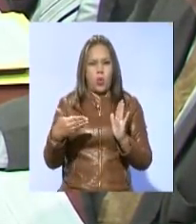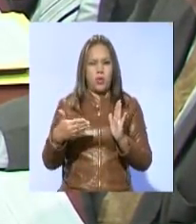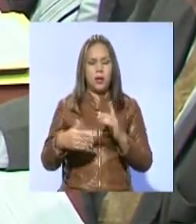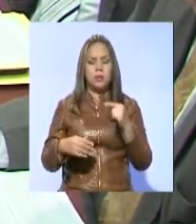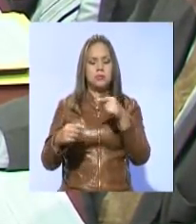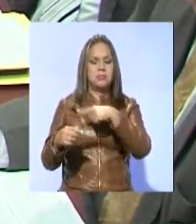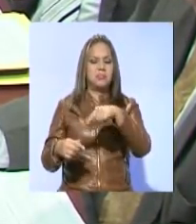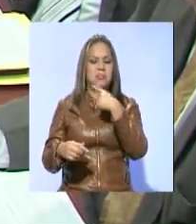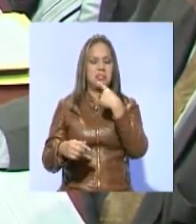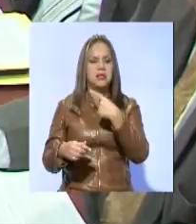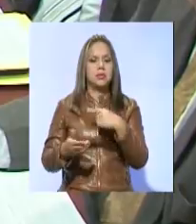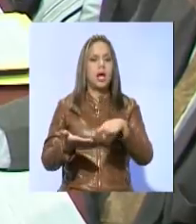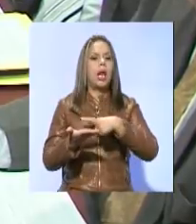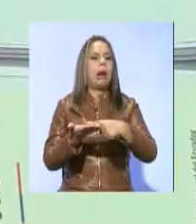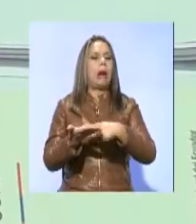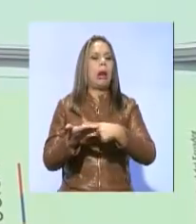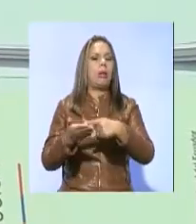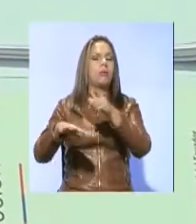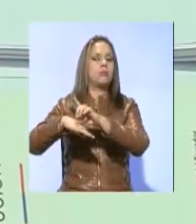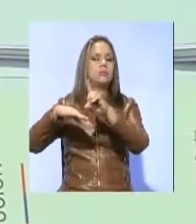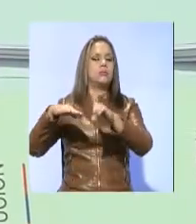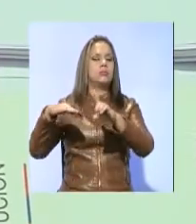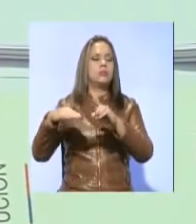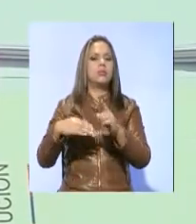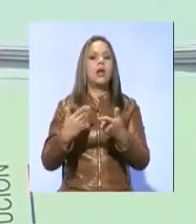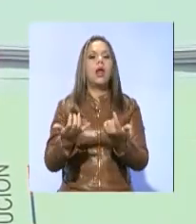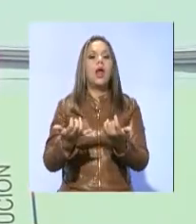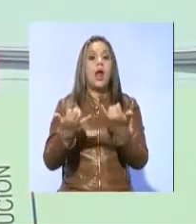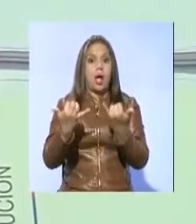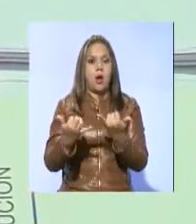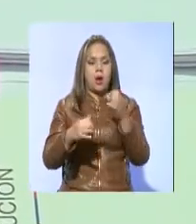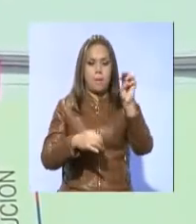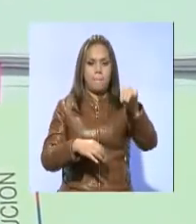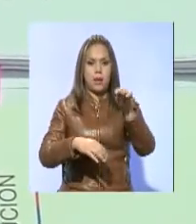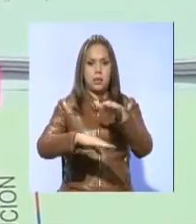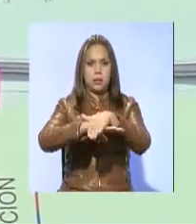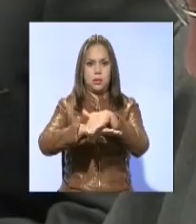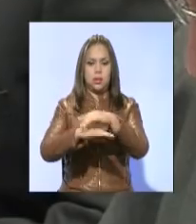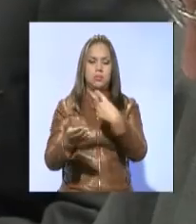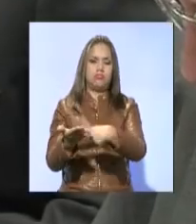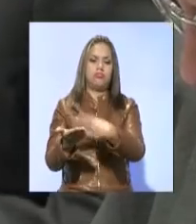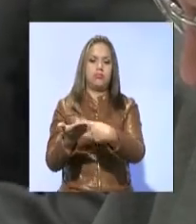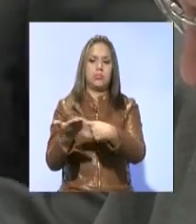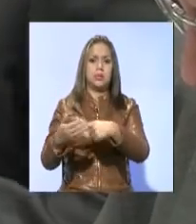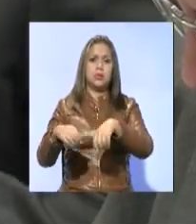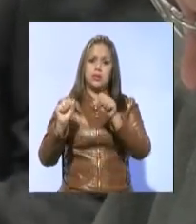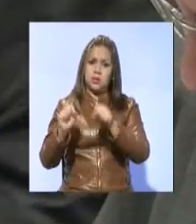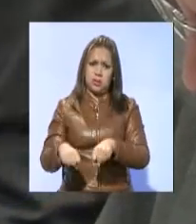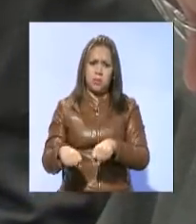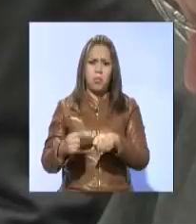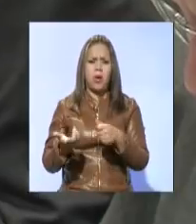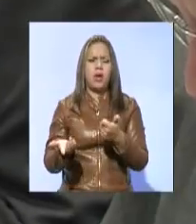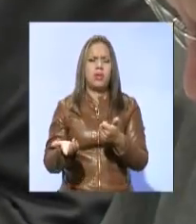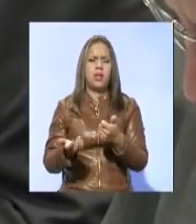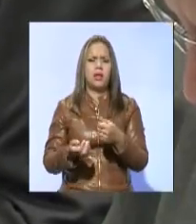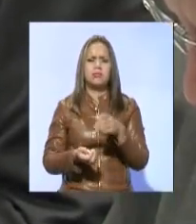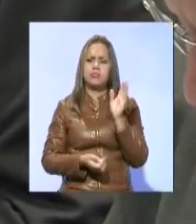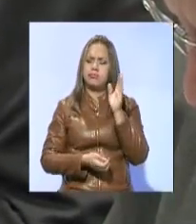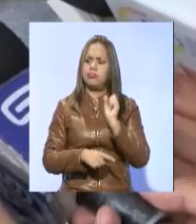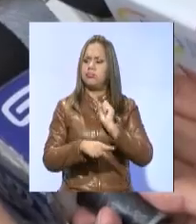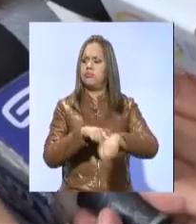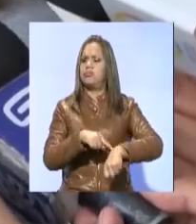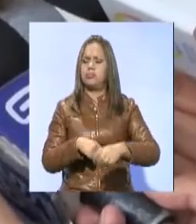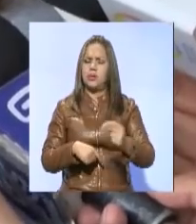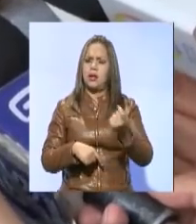del Consejo de Administración Legislativa, programada para la tarde de este martes, sí se podía omitir. Vilma Andrade hace el